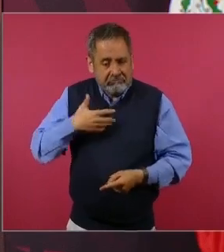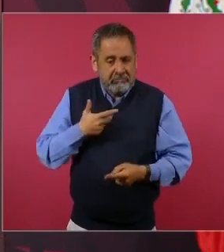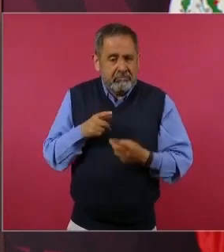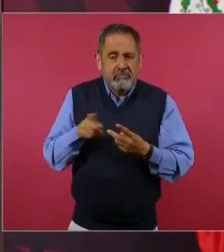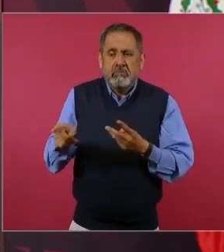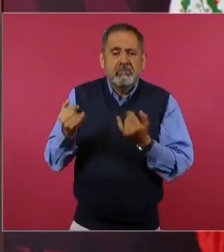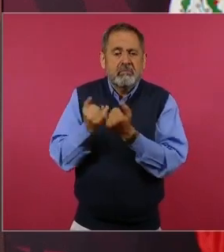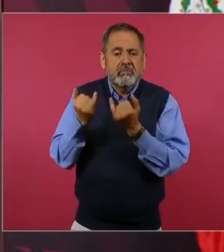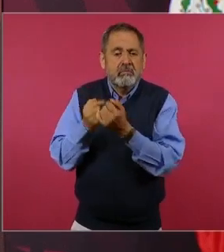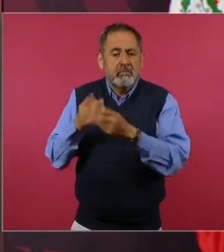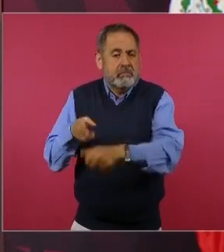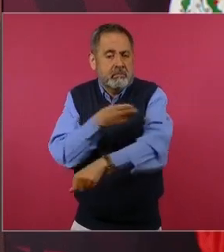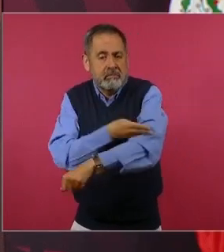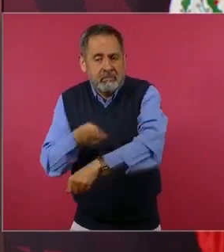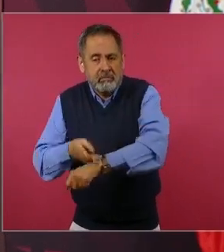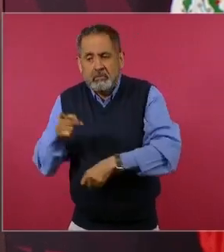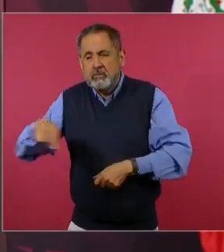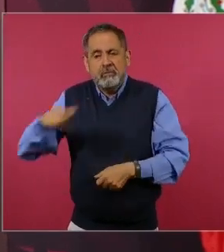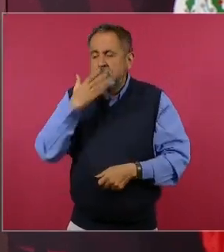ni como Madero.